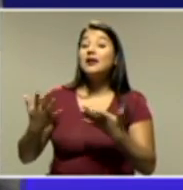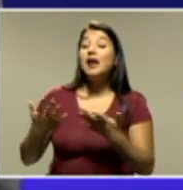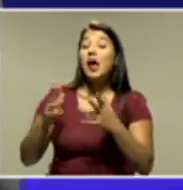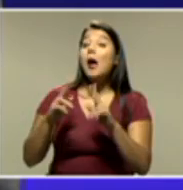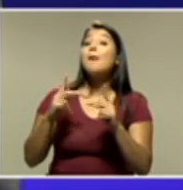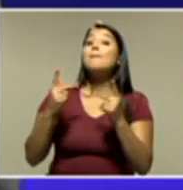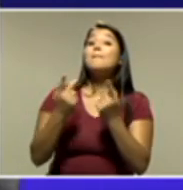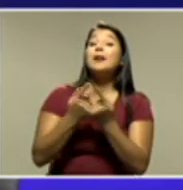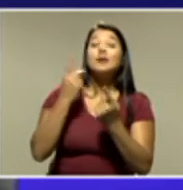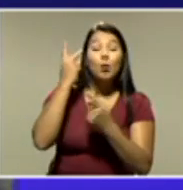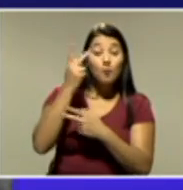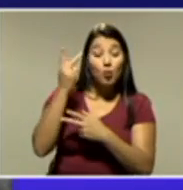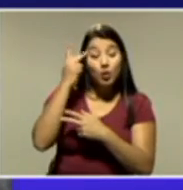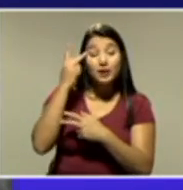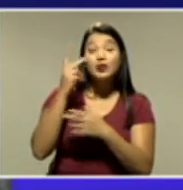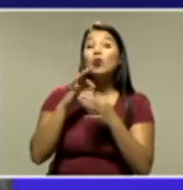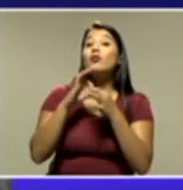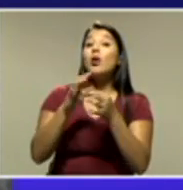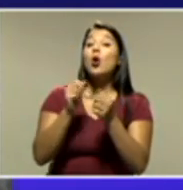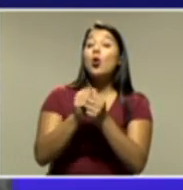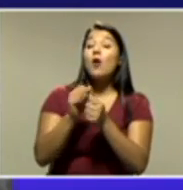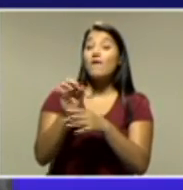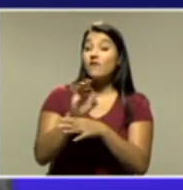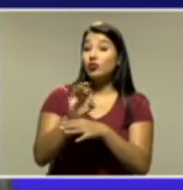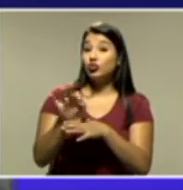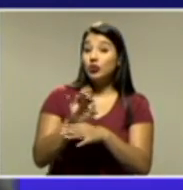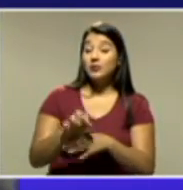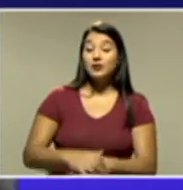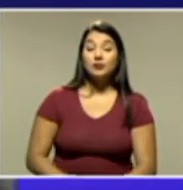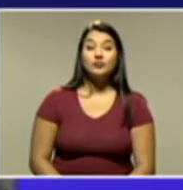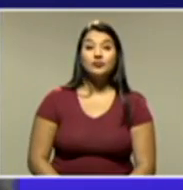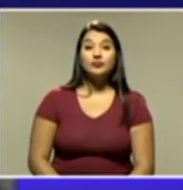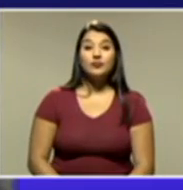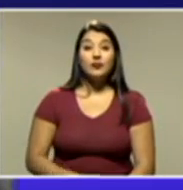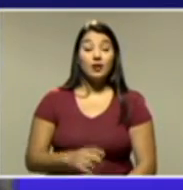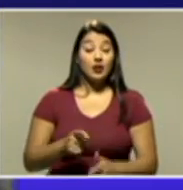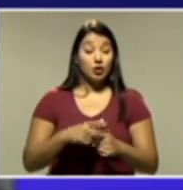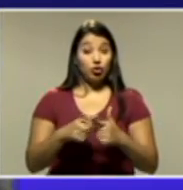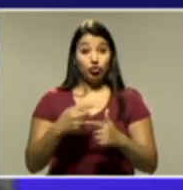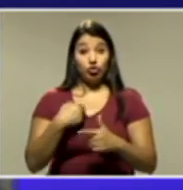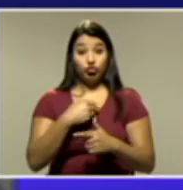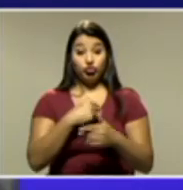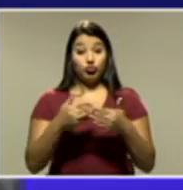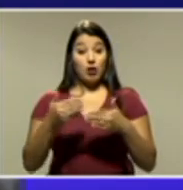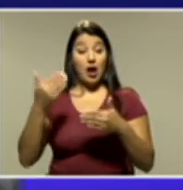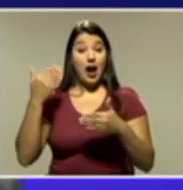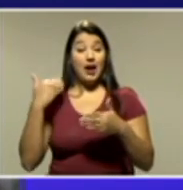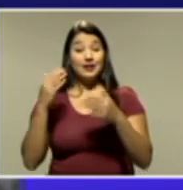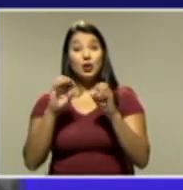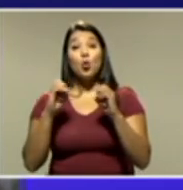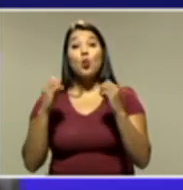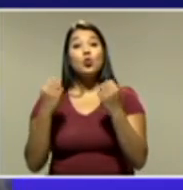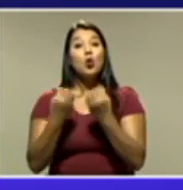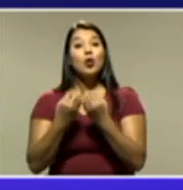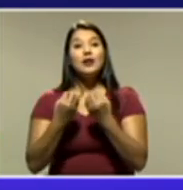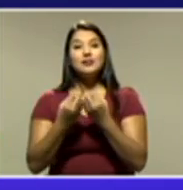partidos políticos de lo que es el funcionamiento del tribunal. Pasamos entonces a tener una organización